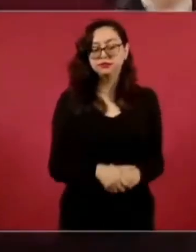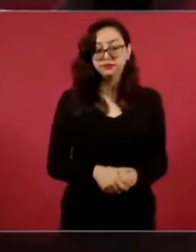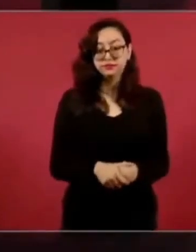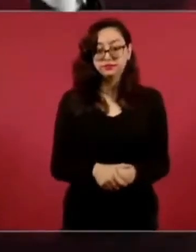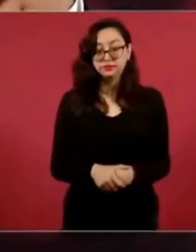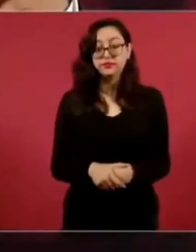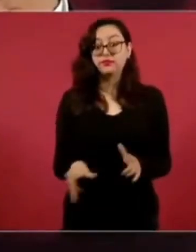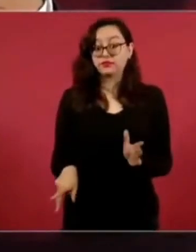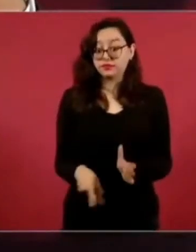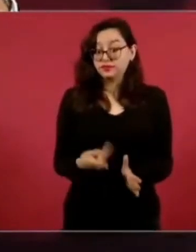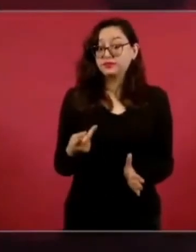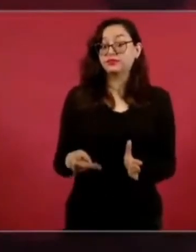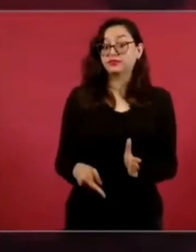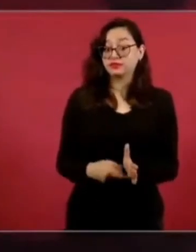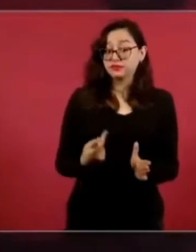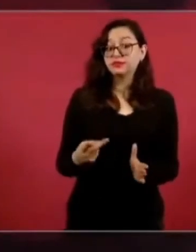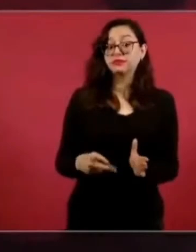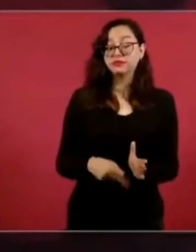para